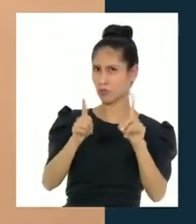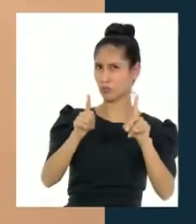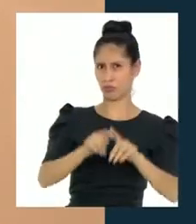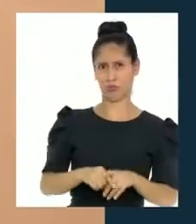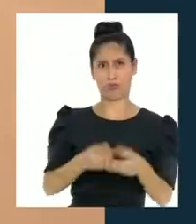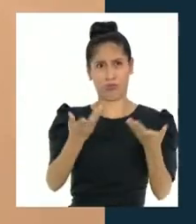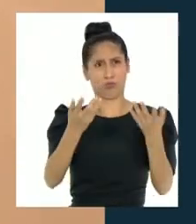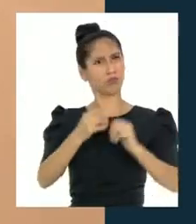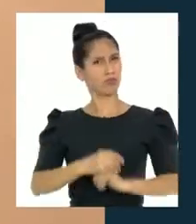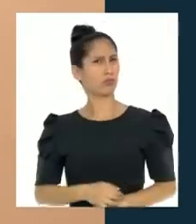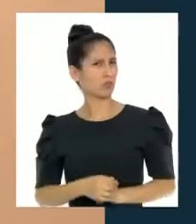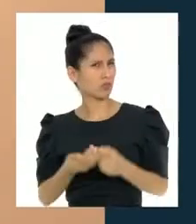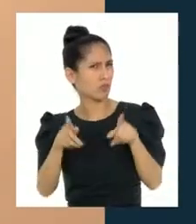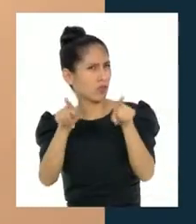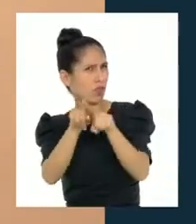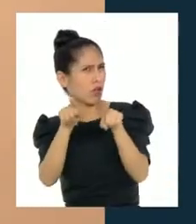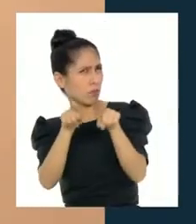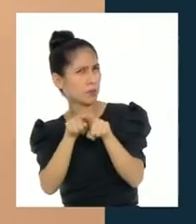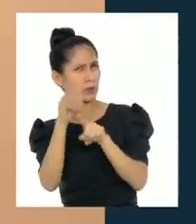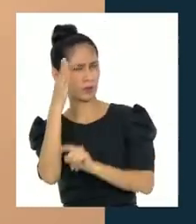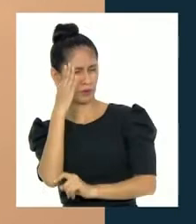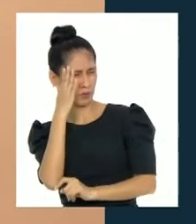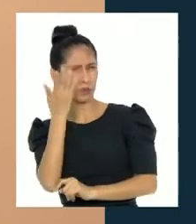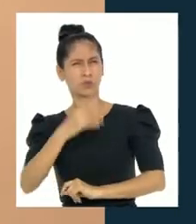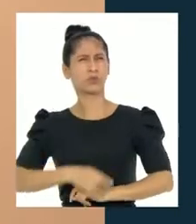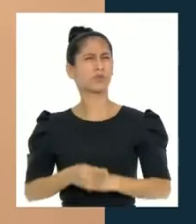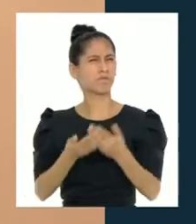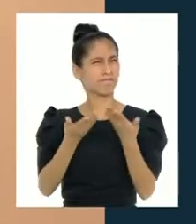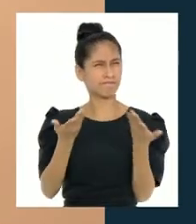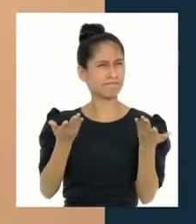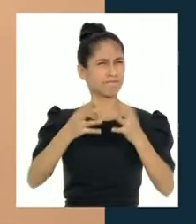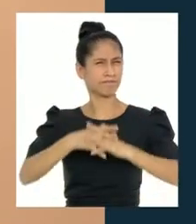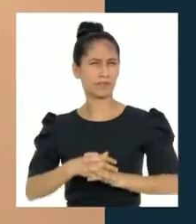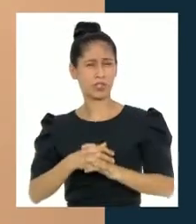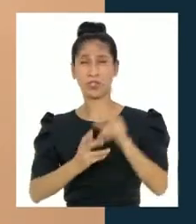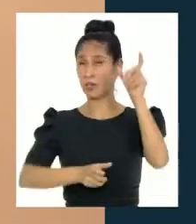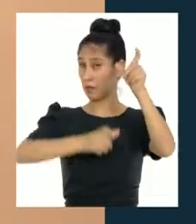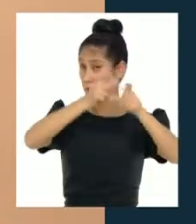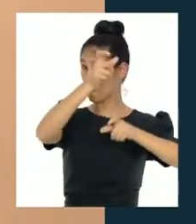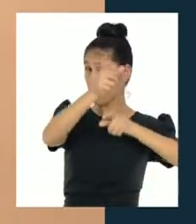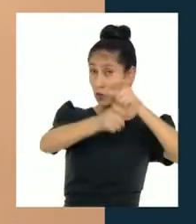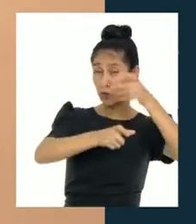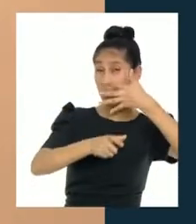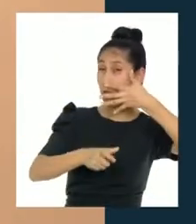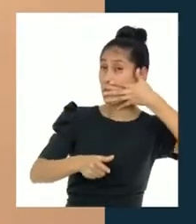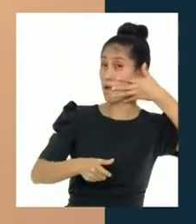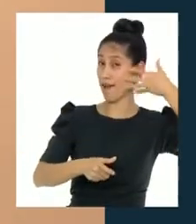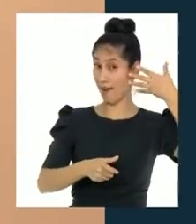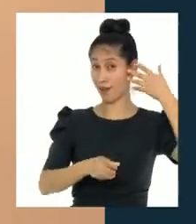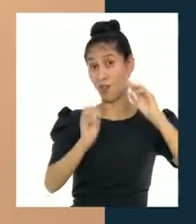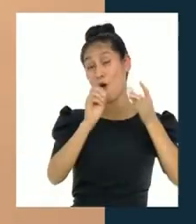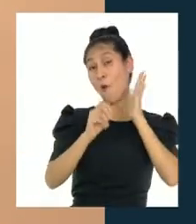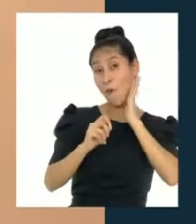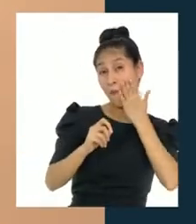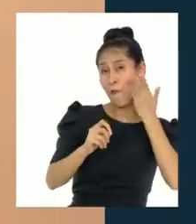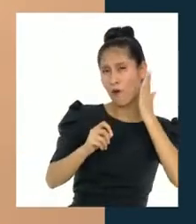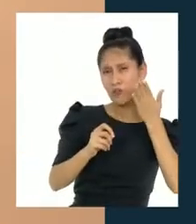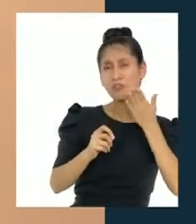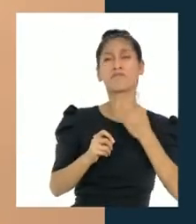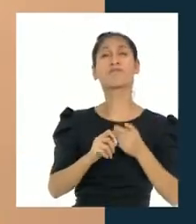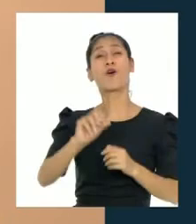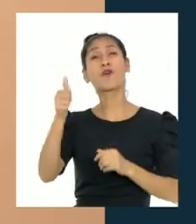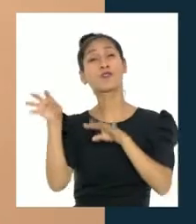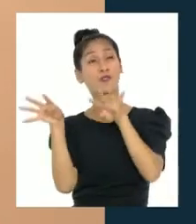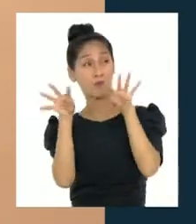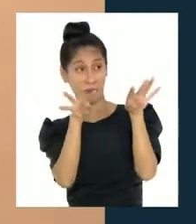de la sociedad. Sabemos, como ya lo hemos indicado, que las personas blancas y mestizas podrían